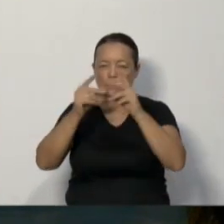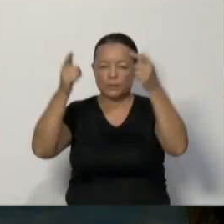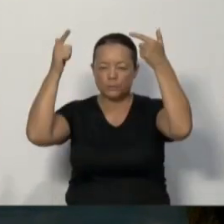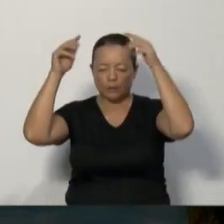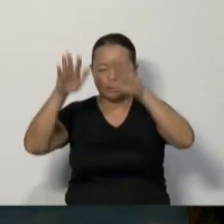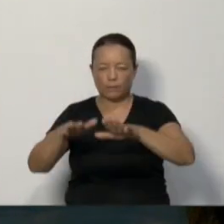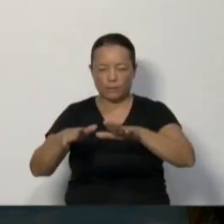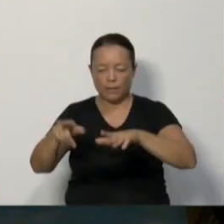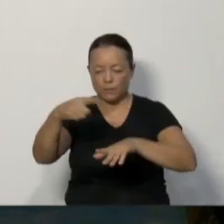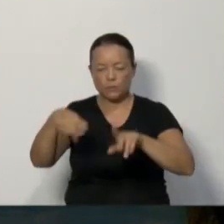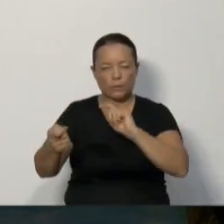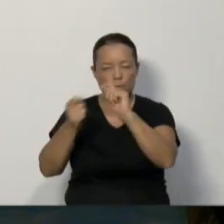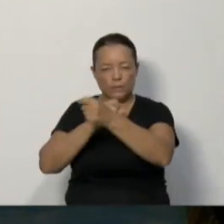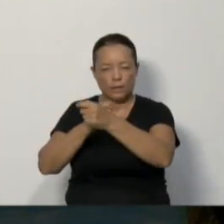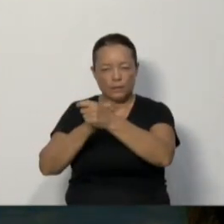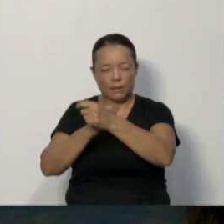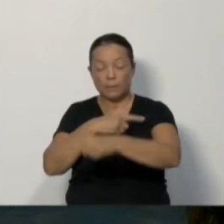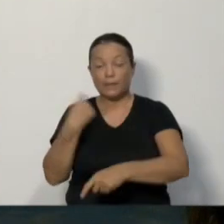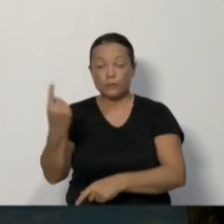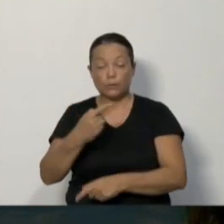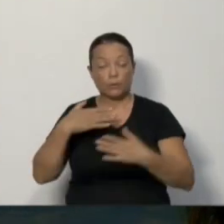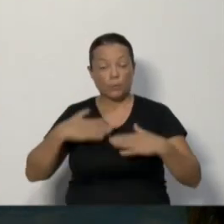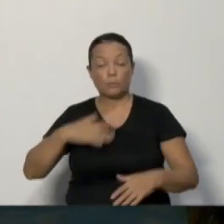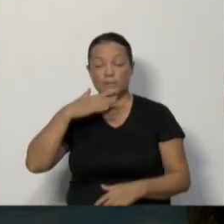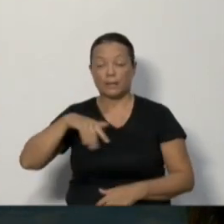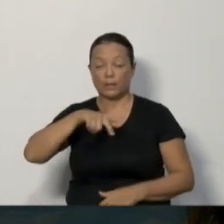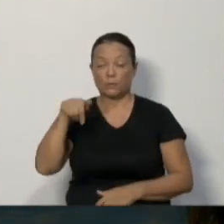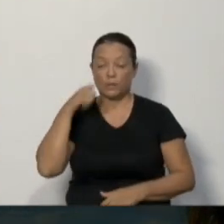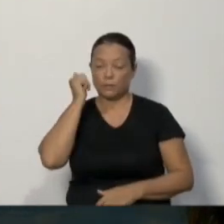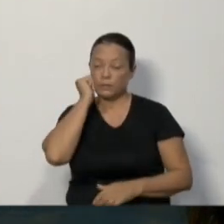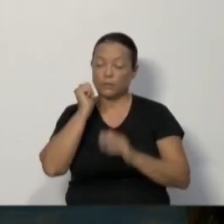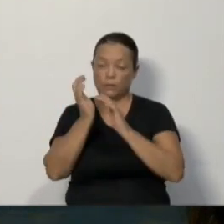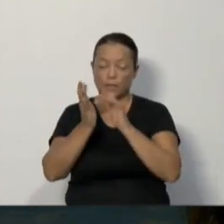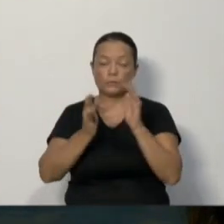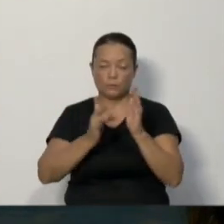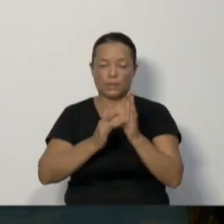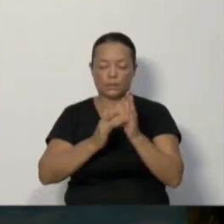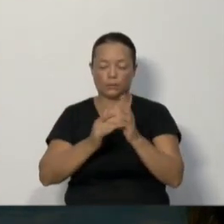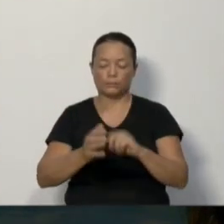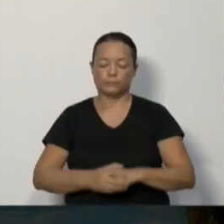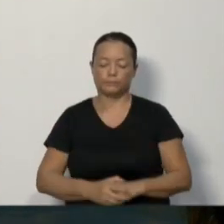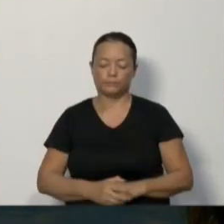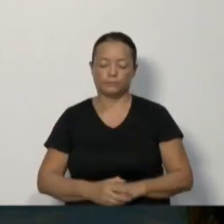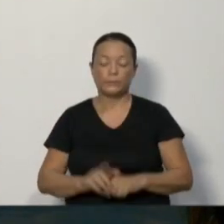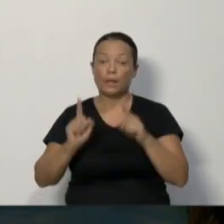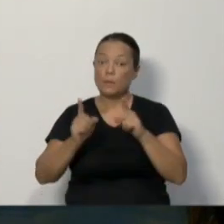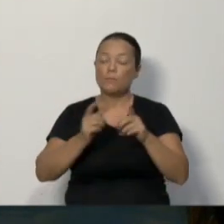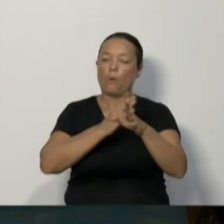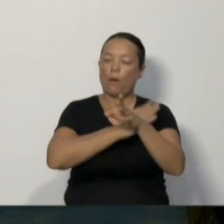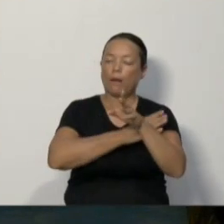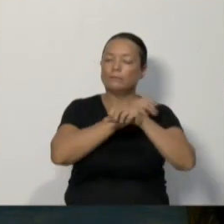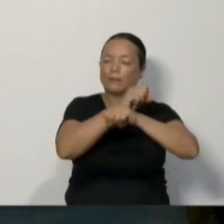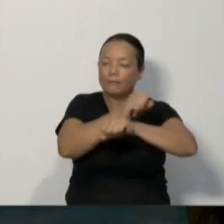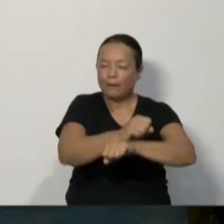Espíritu, de manera que se conviertan para nosotros en el cuerpo y la sangre de Jesucristo nuestro Señor. El